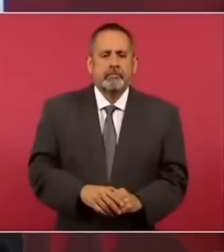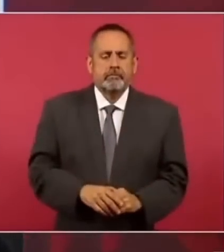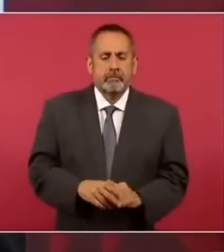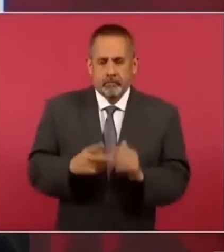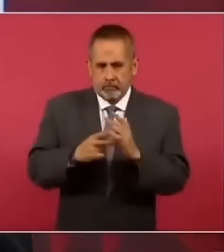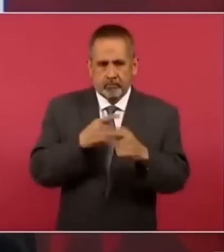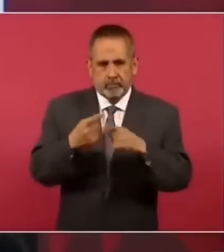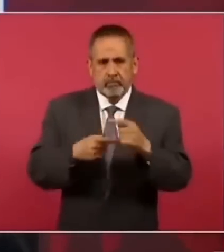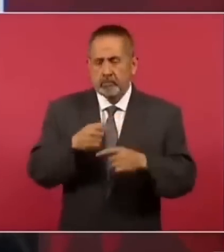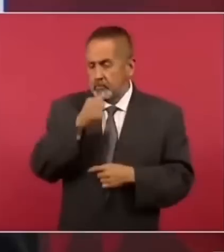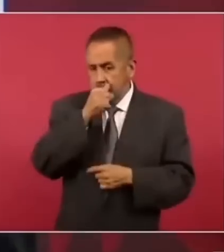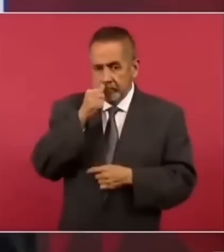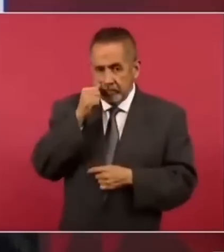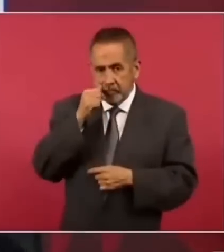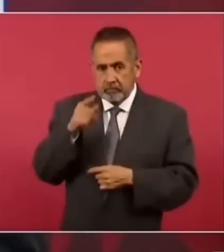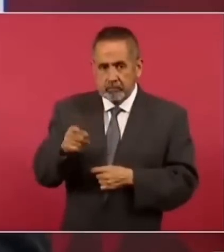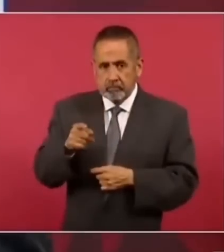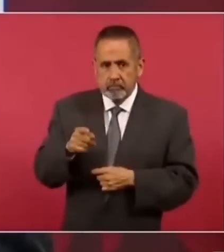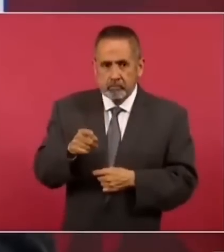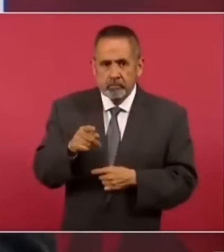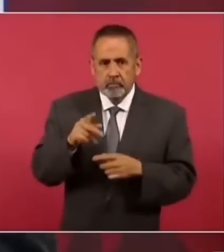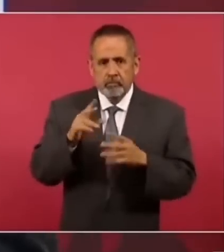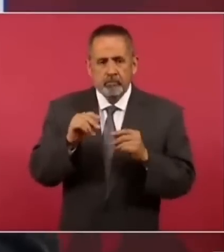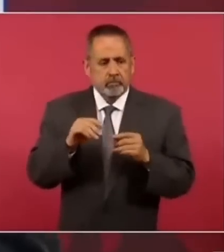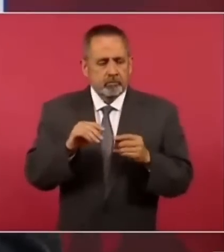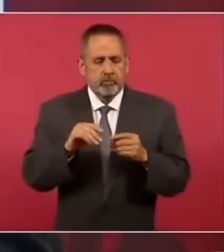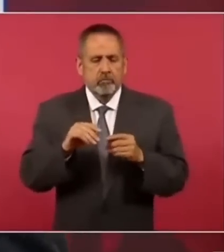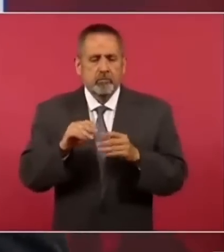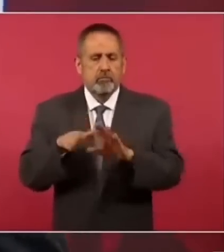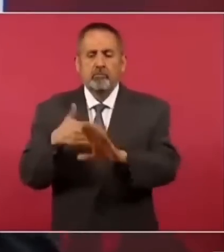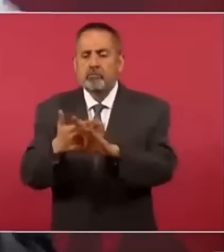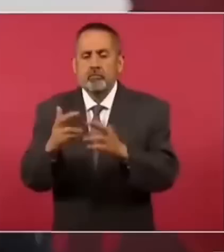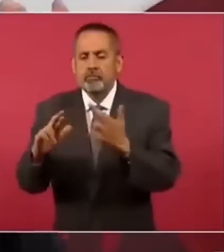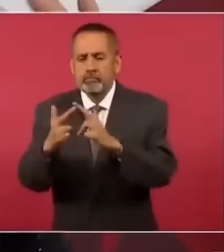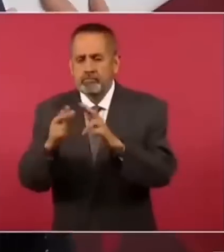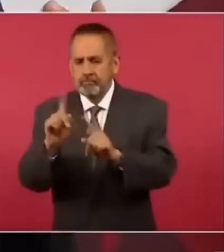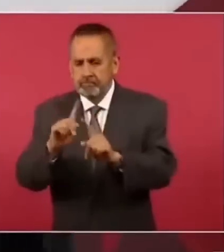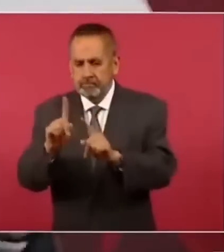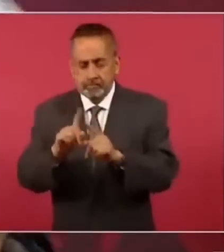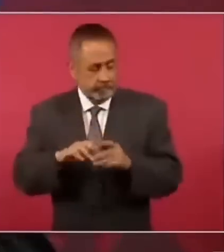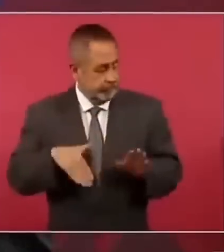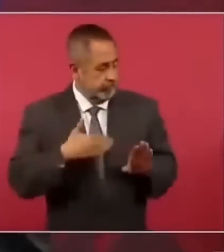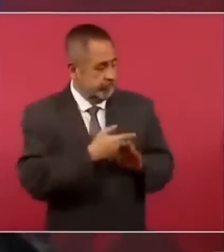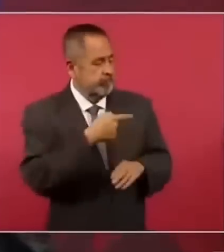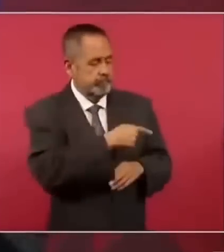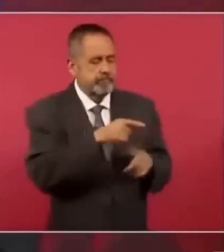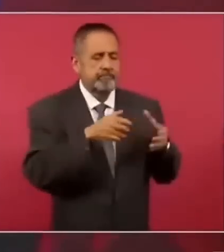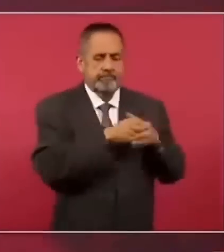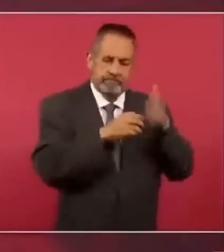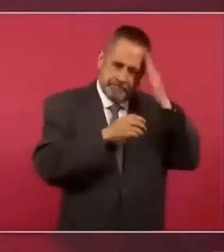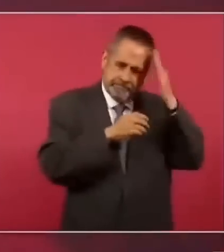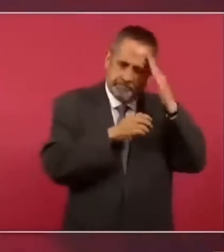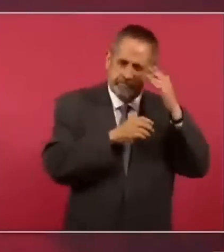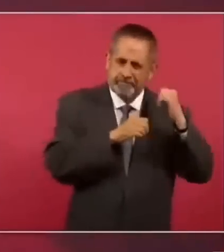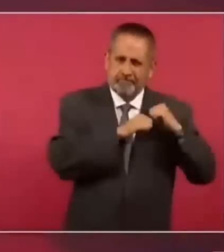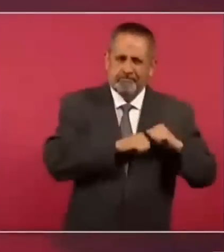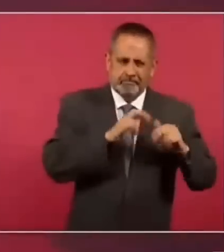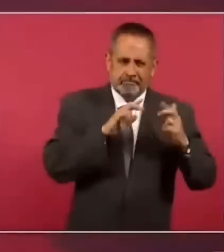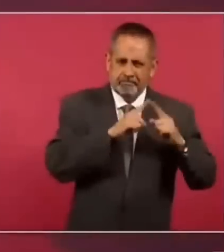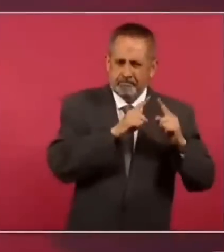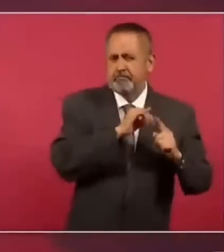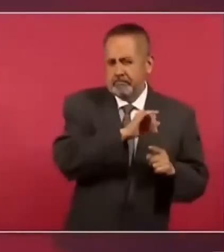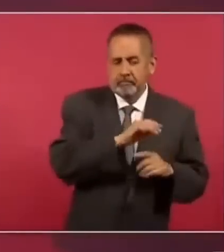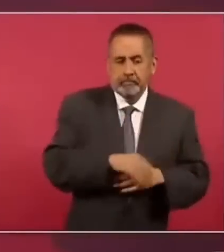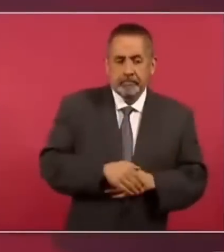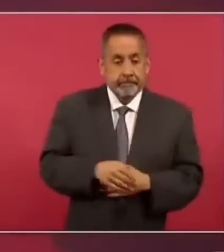Repito, Juárez era anticlerical, no antirreligioso. Entonces, esta tesis tiene que ver con eso,